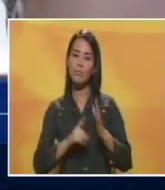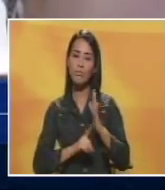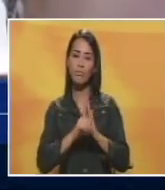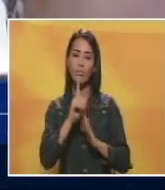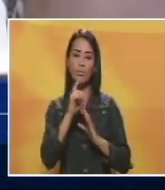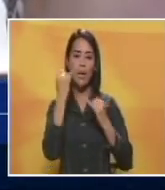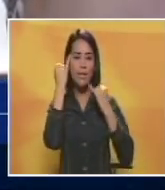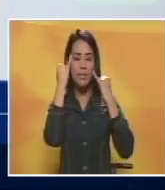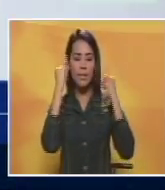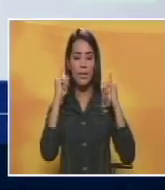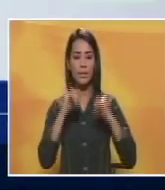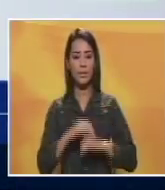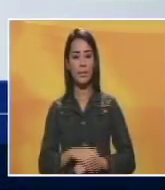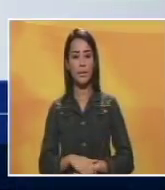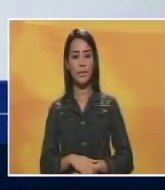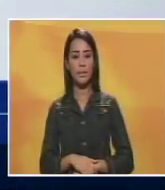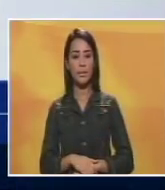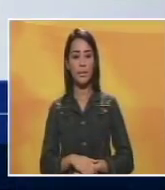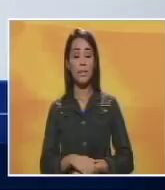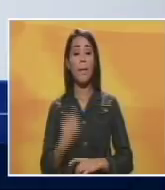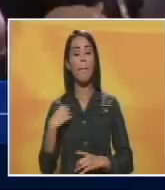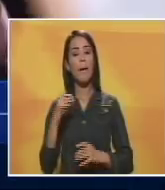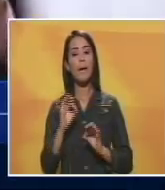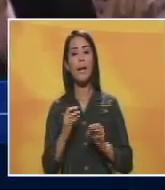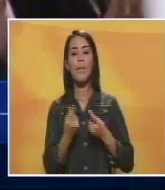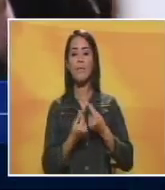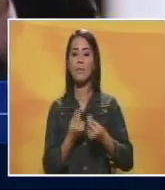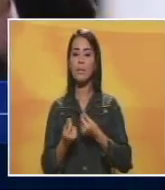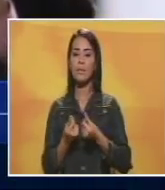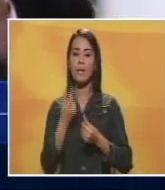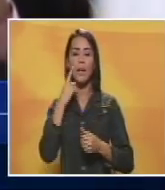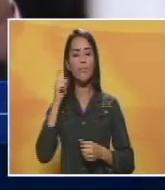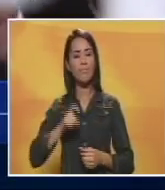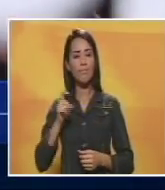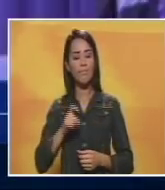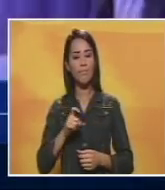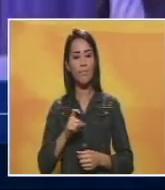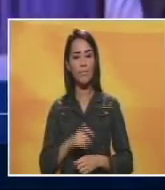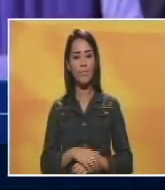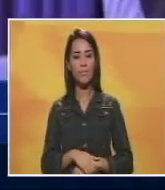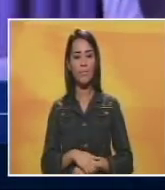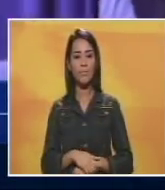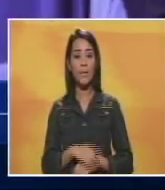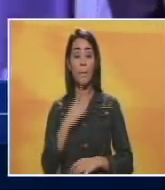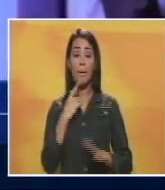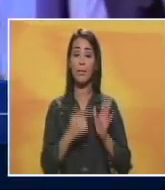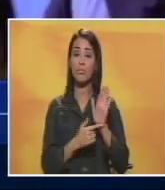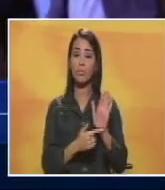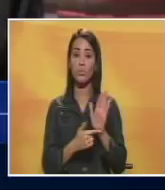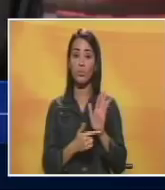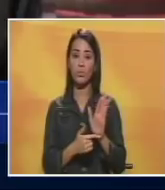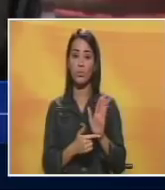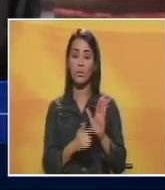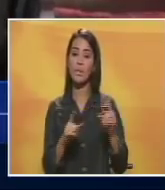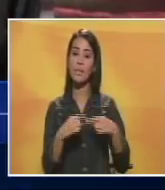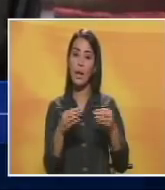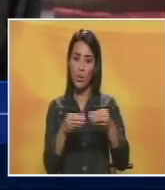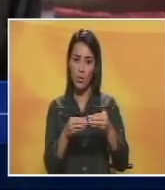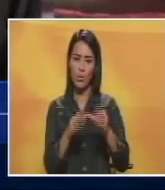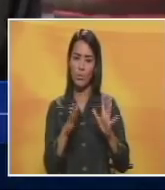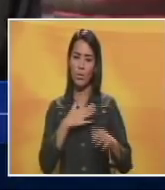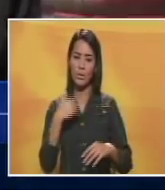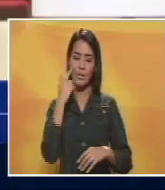ideas disruptivas para el ecosistema financiero necesitan vías para darlas a conocer, y el sector